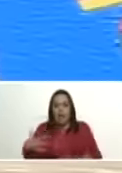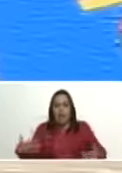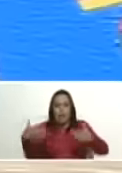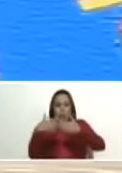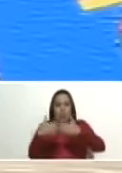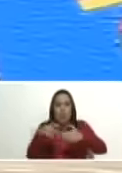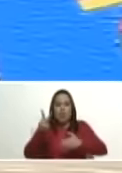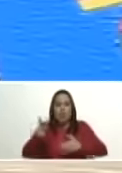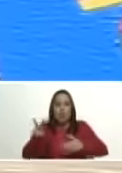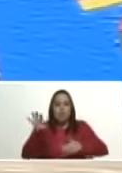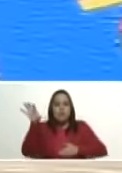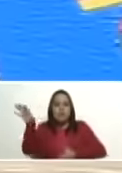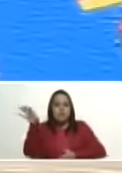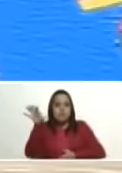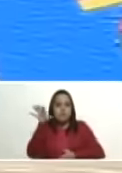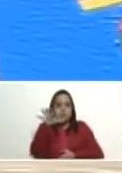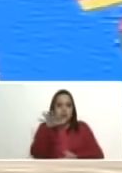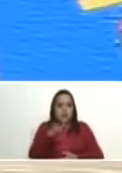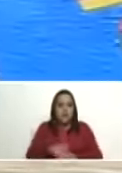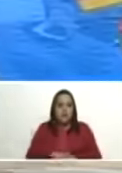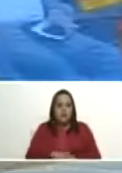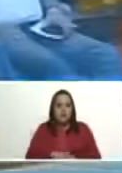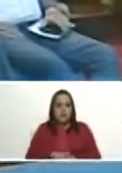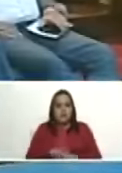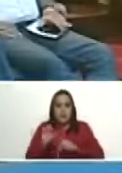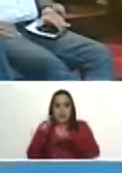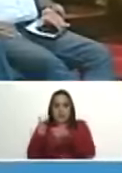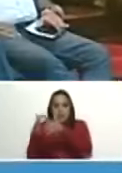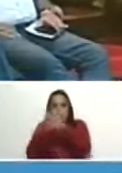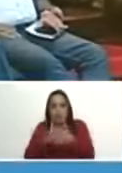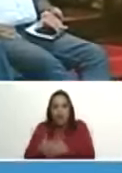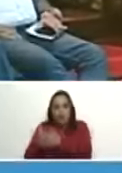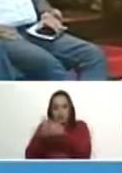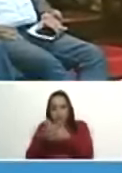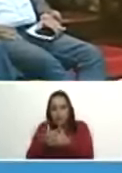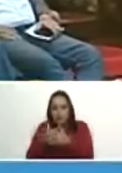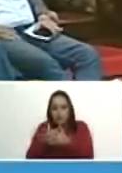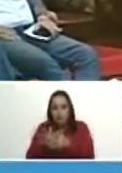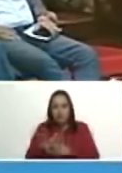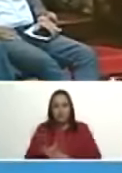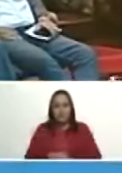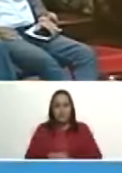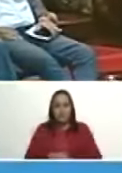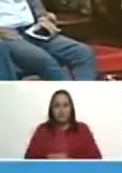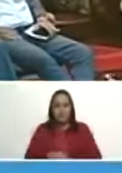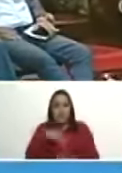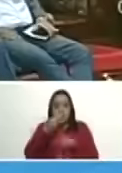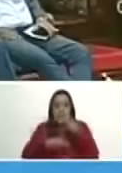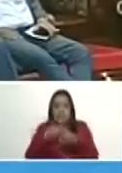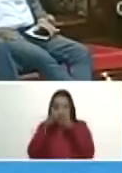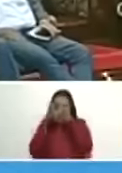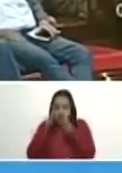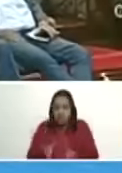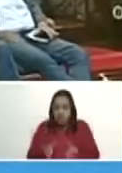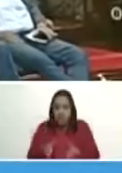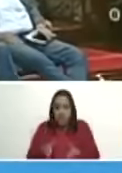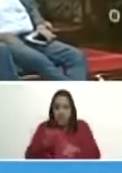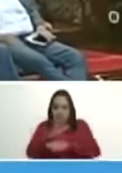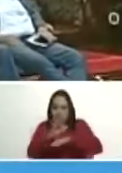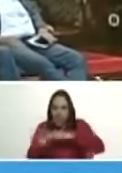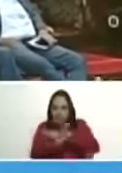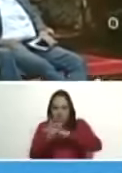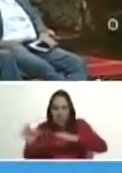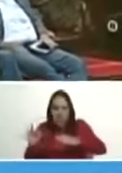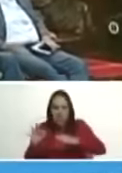imperios, el naciente estadounidense que fijaba los límites de